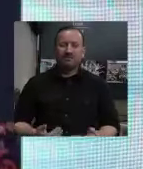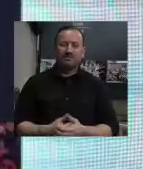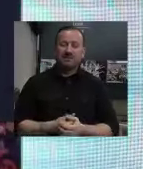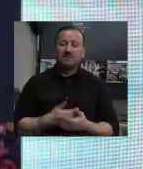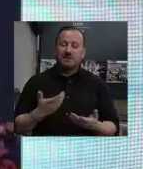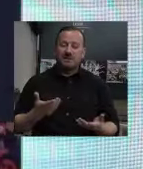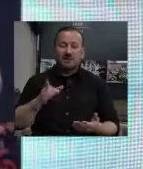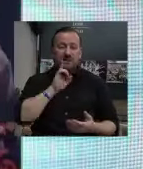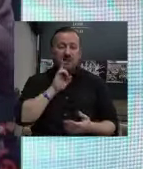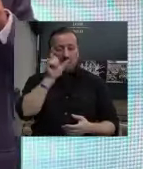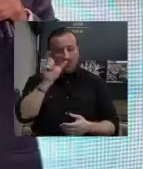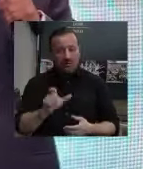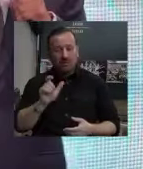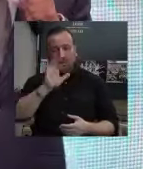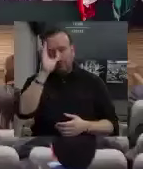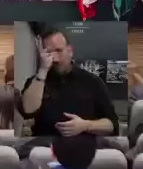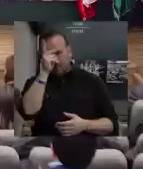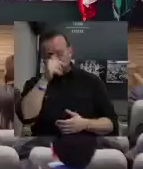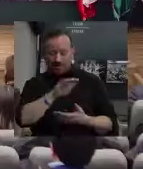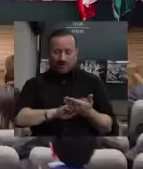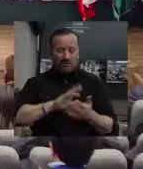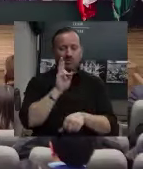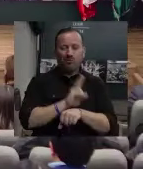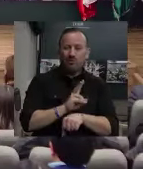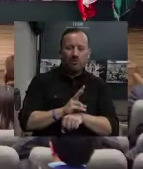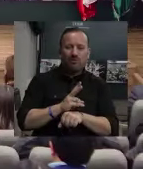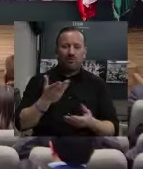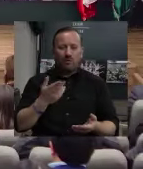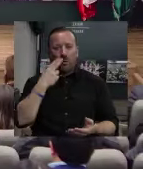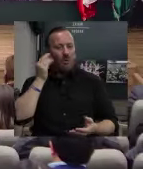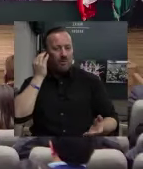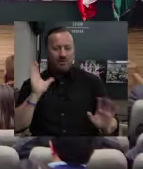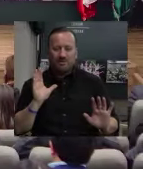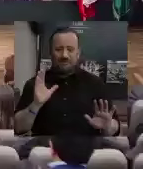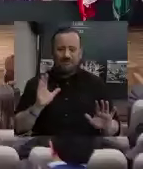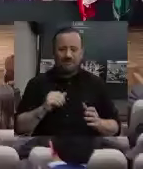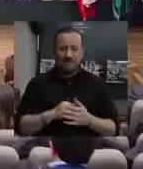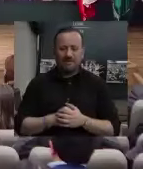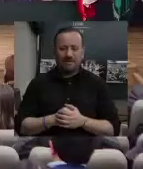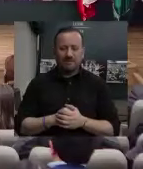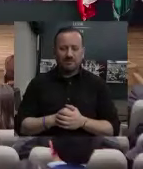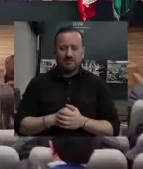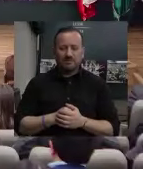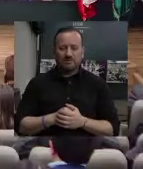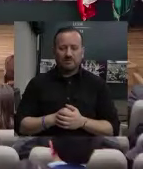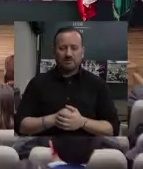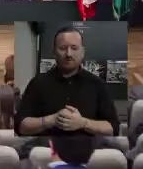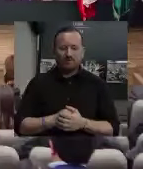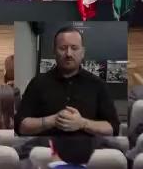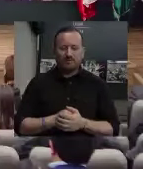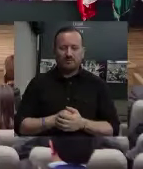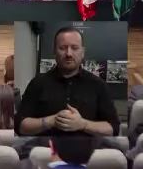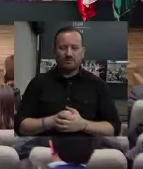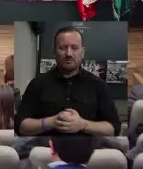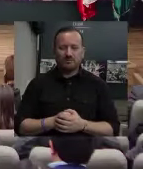Mientras hay alguien que los enamora el maestro la maestra Uh son boyes caos sociales